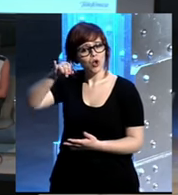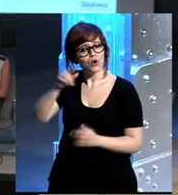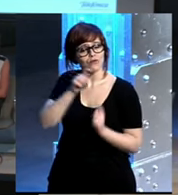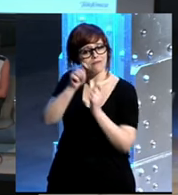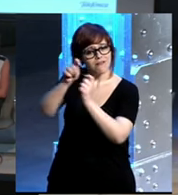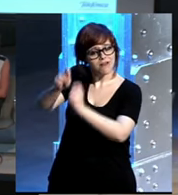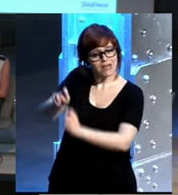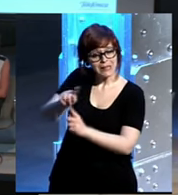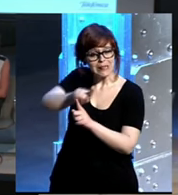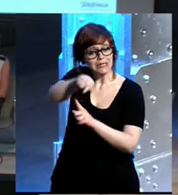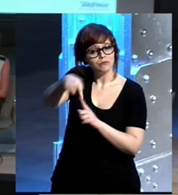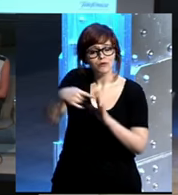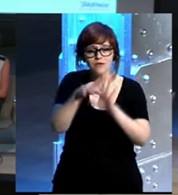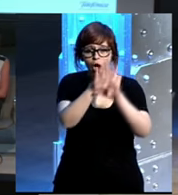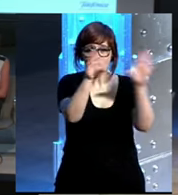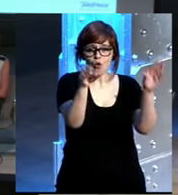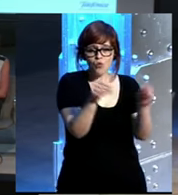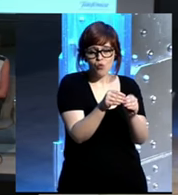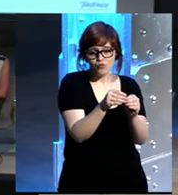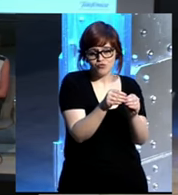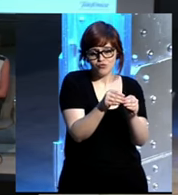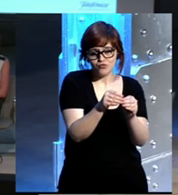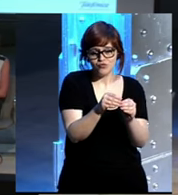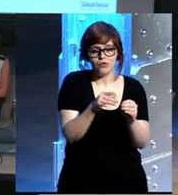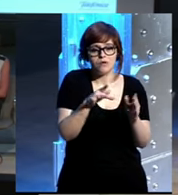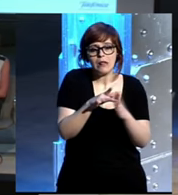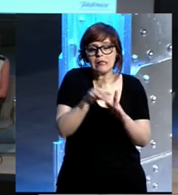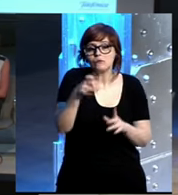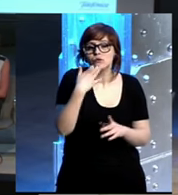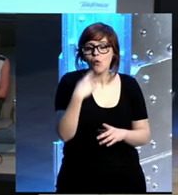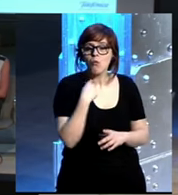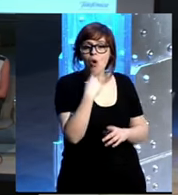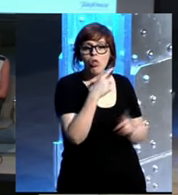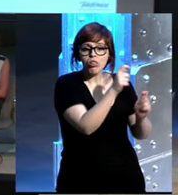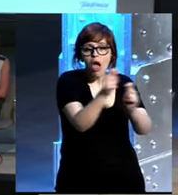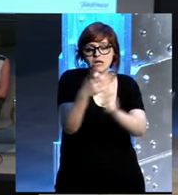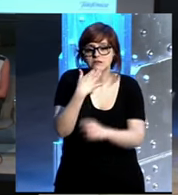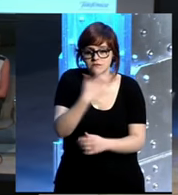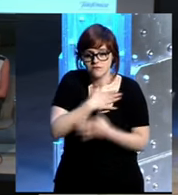cierre de conclusiones y luego os pasaremos la palabra por si queréis hacer preguntas. Sonia.